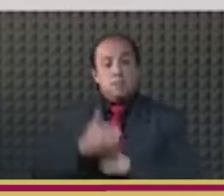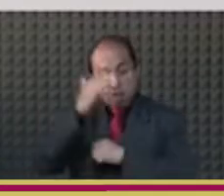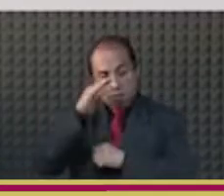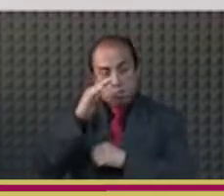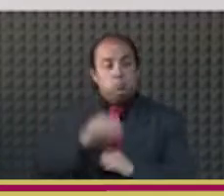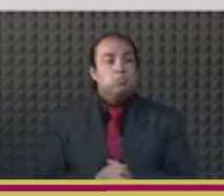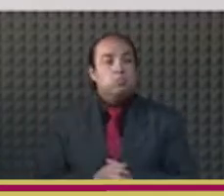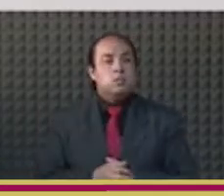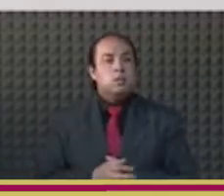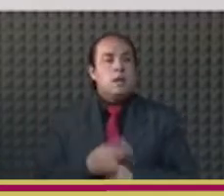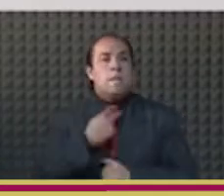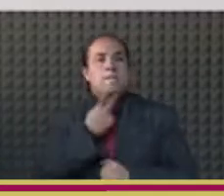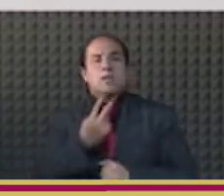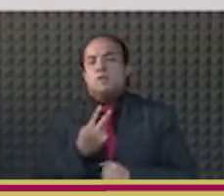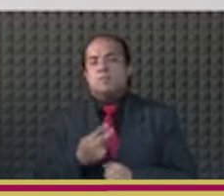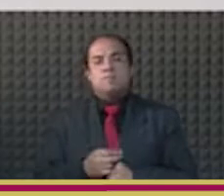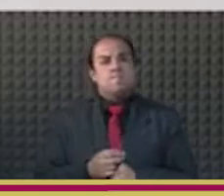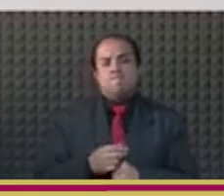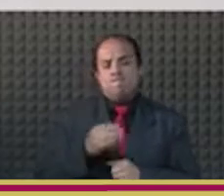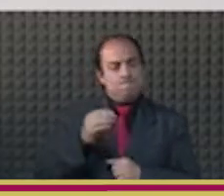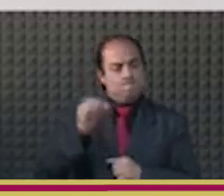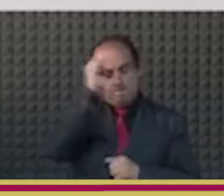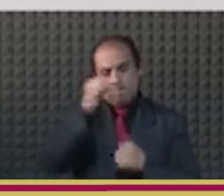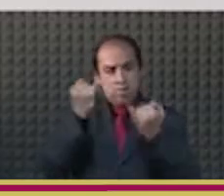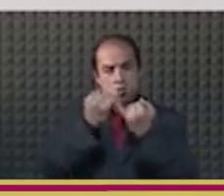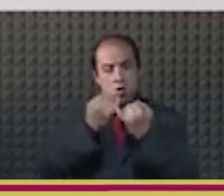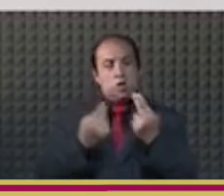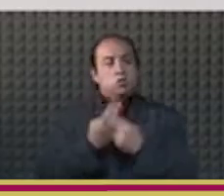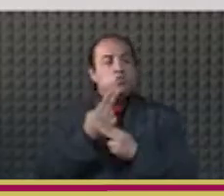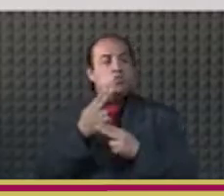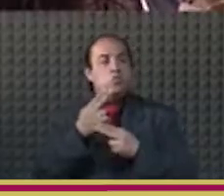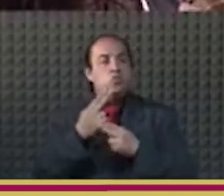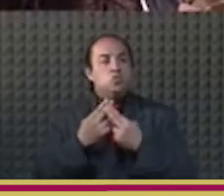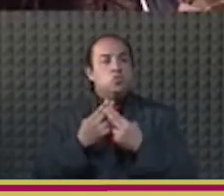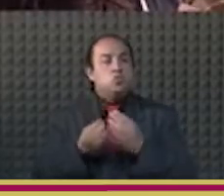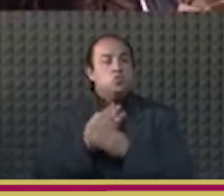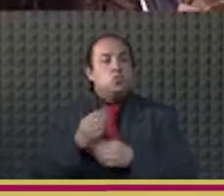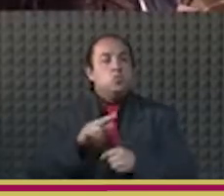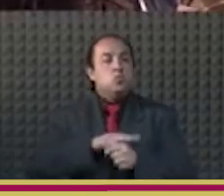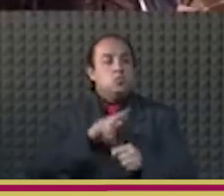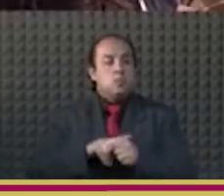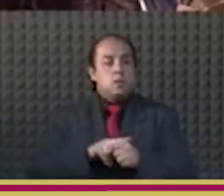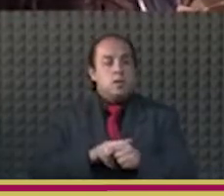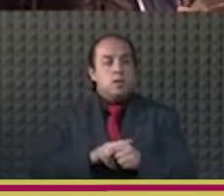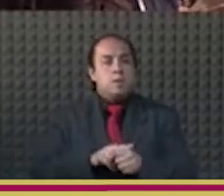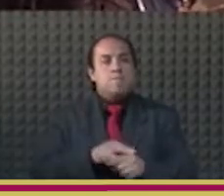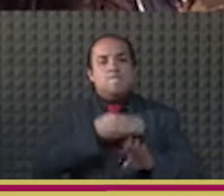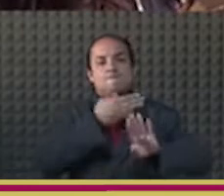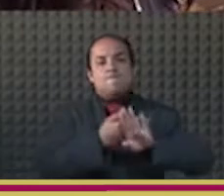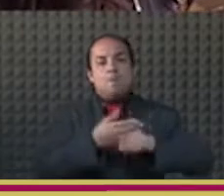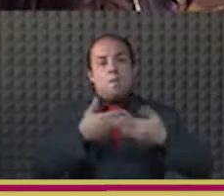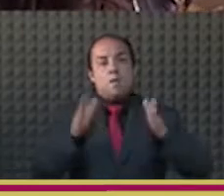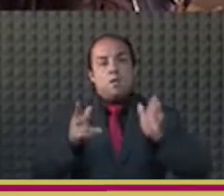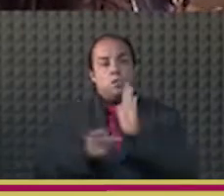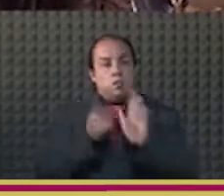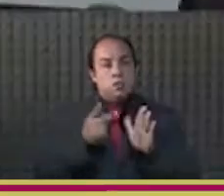Sabemos que hay voces que no coinciden con la construcción de esta nueva normalidad, que se oponen a la reapertura y que coincidentemente